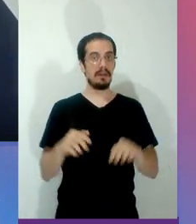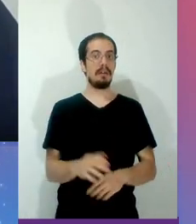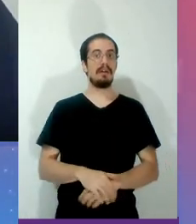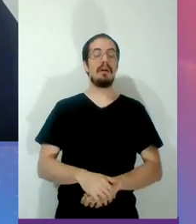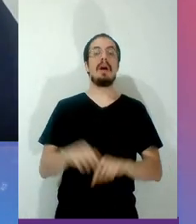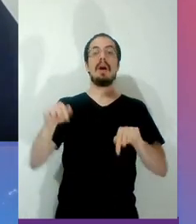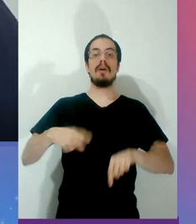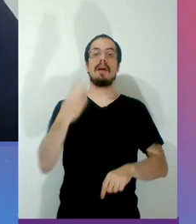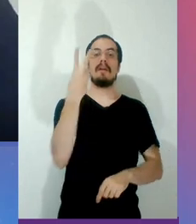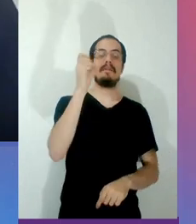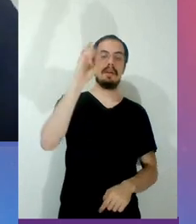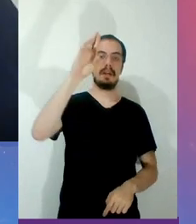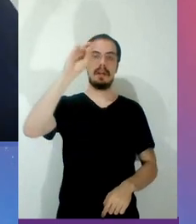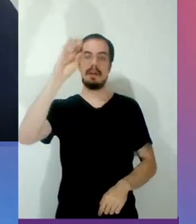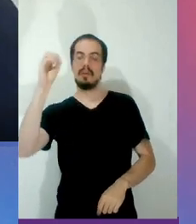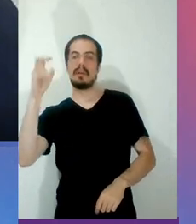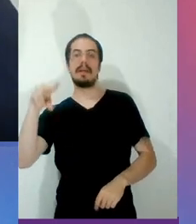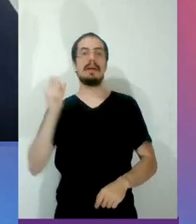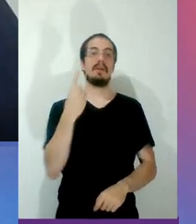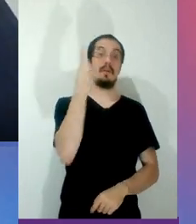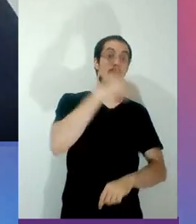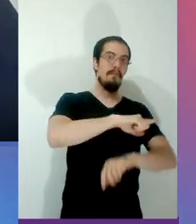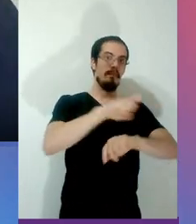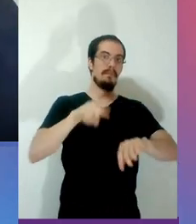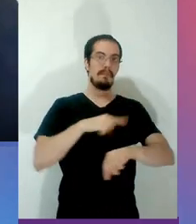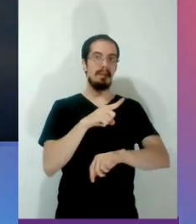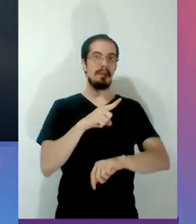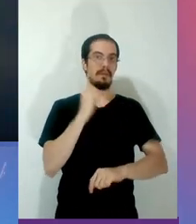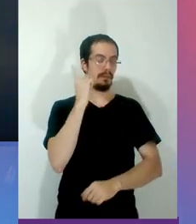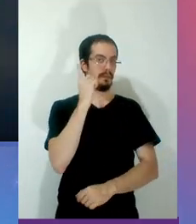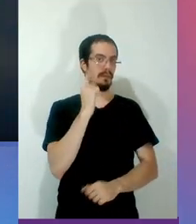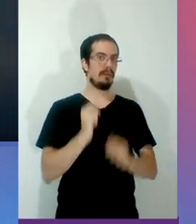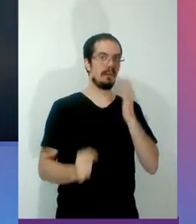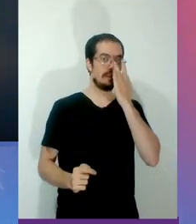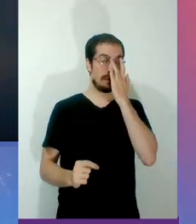Verónica, te escuchamos en tu minuto. Creo que